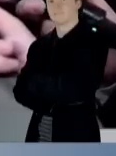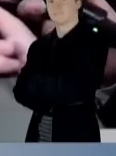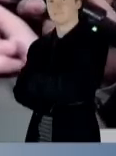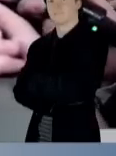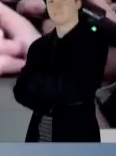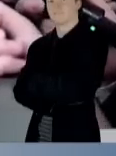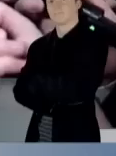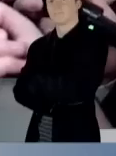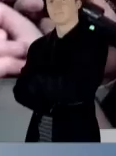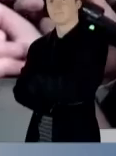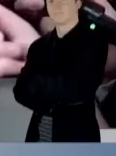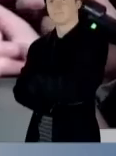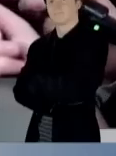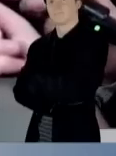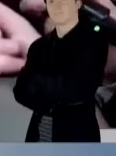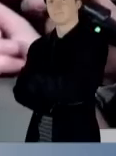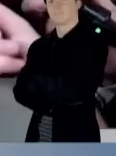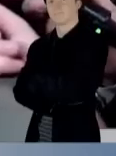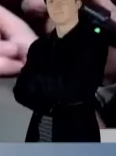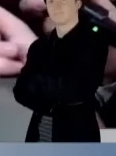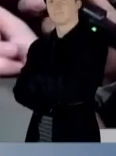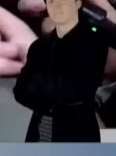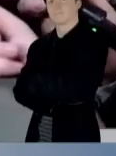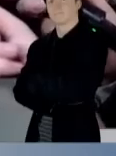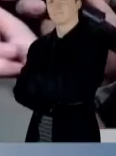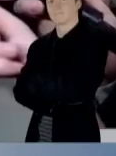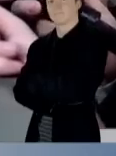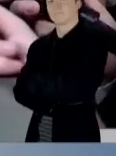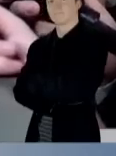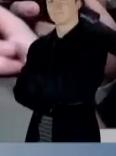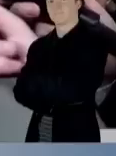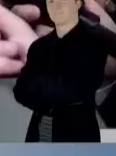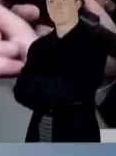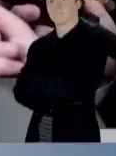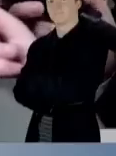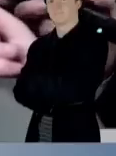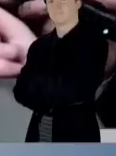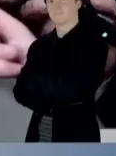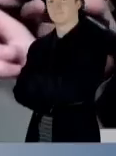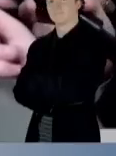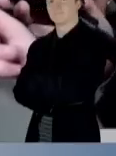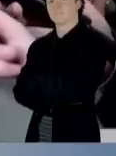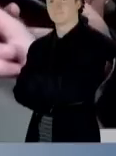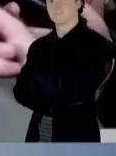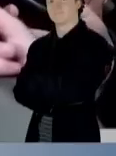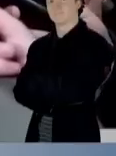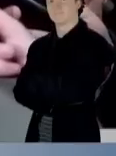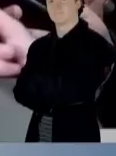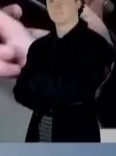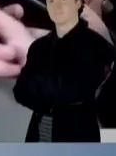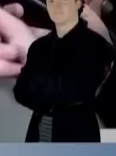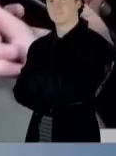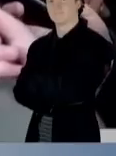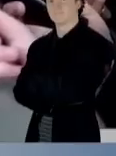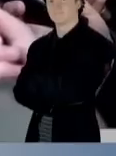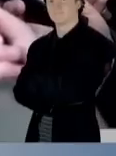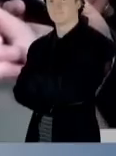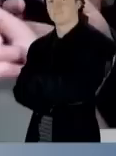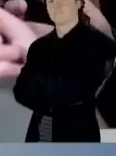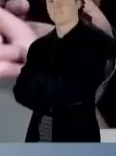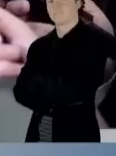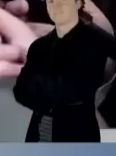Internacional de la haya demanda que fue ampliamente exitosa para los fines de los peruanos en desmedro de nuestra territorialidad